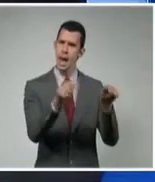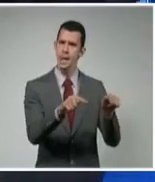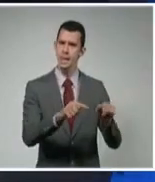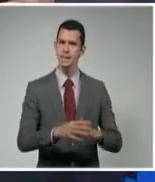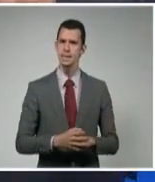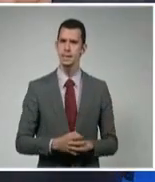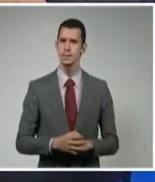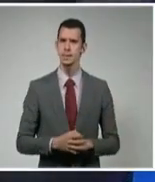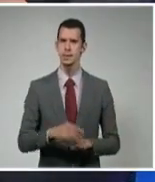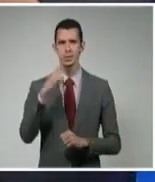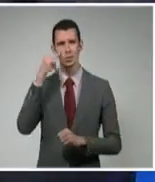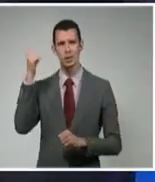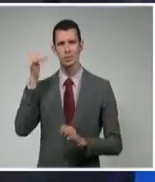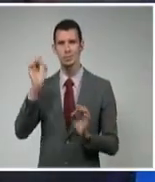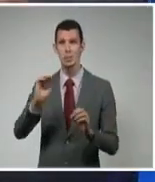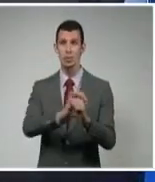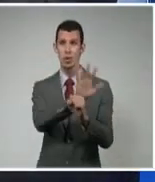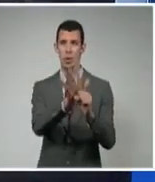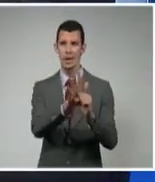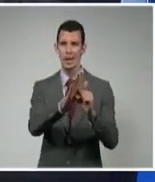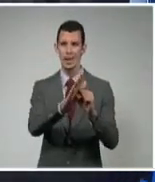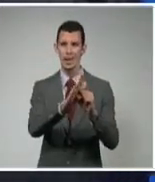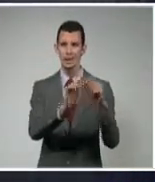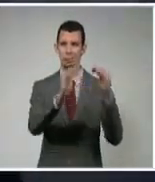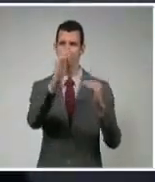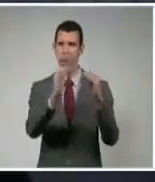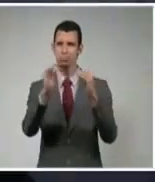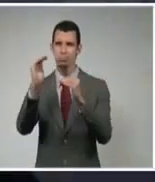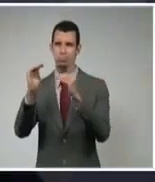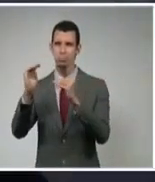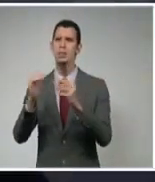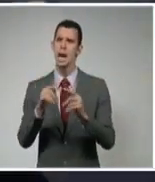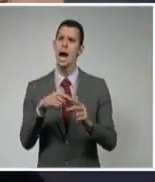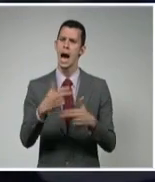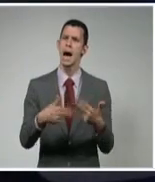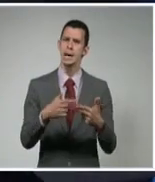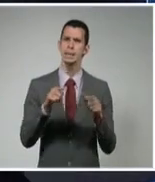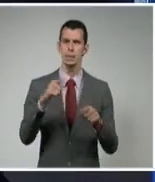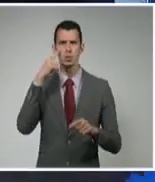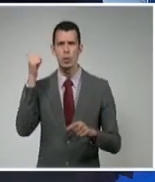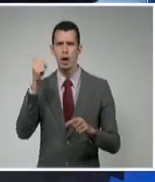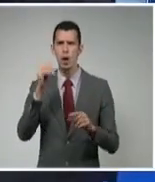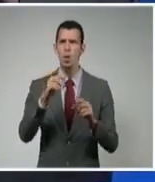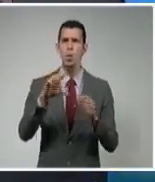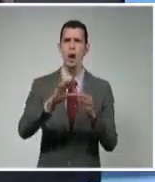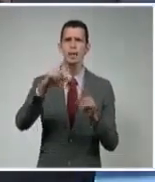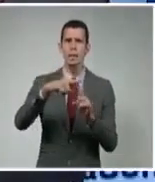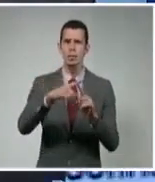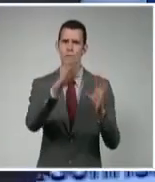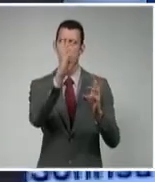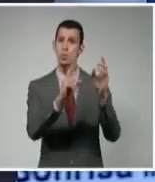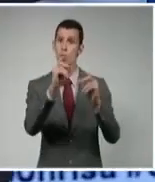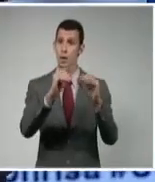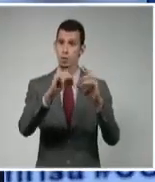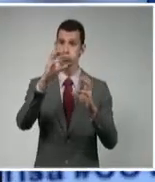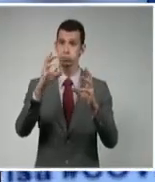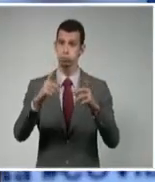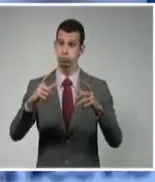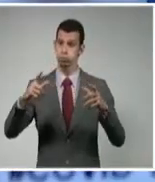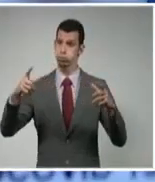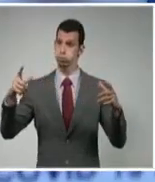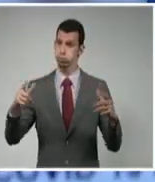con mayor tasa de incidencia en el país. Miren los números de Guantánamo, cifras muy altas, y